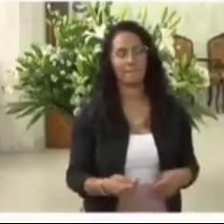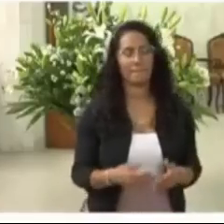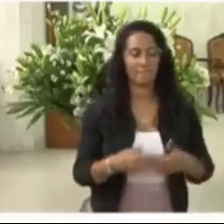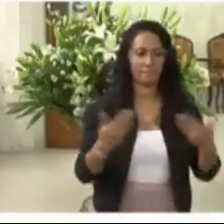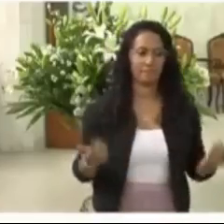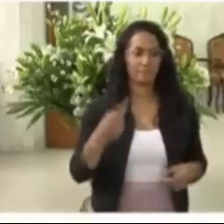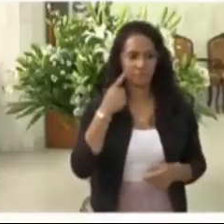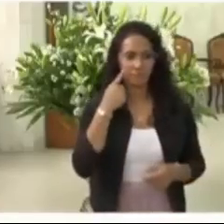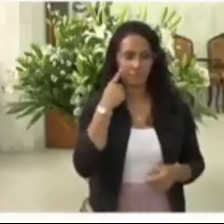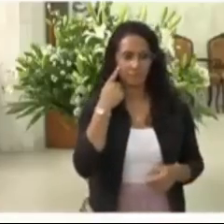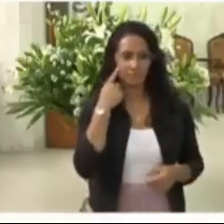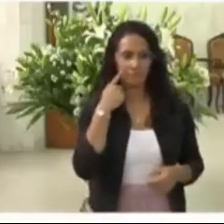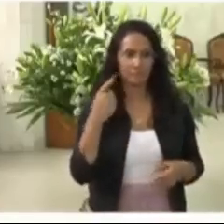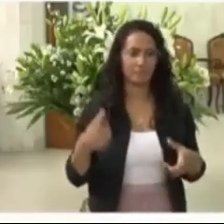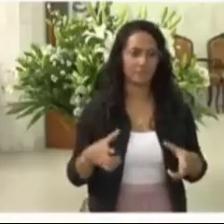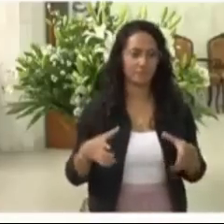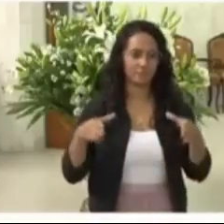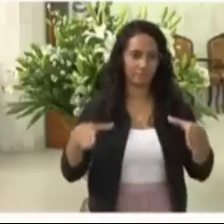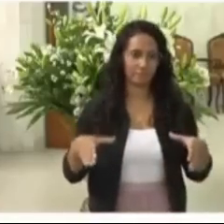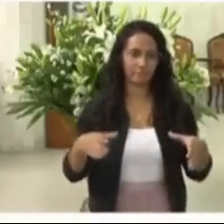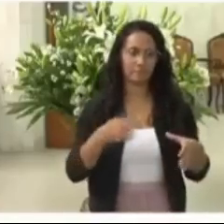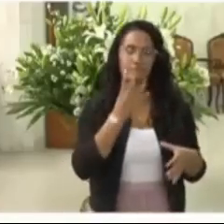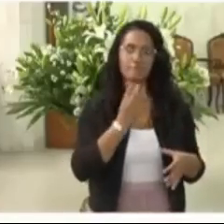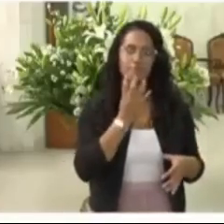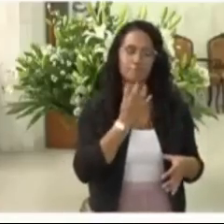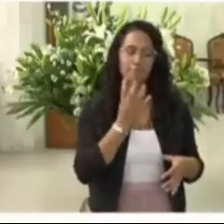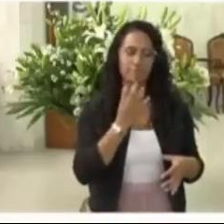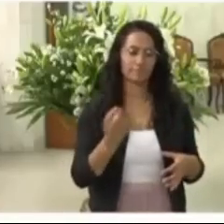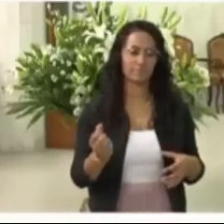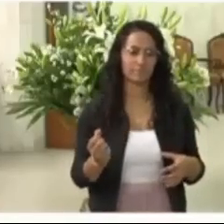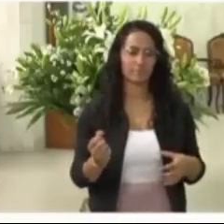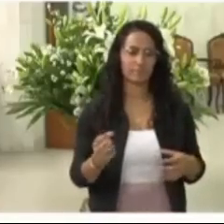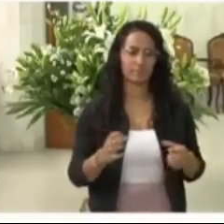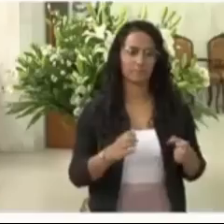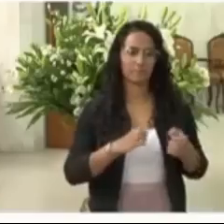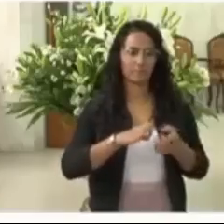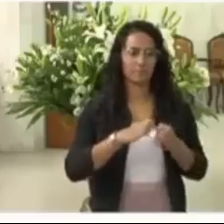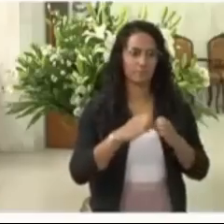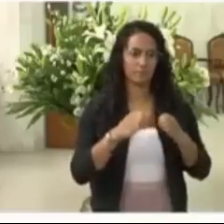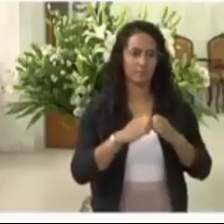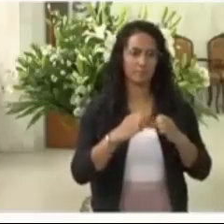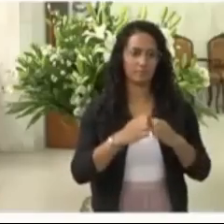el gran ejército que tenía prácticamente ya encima,